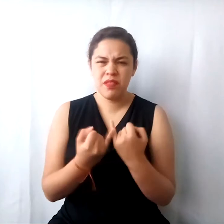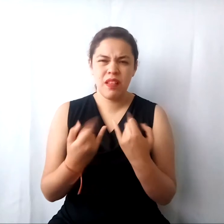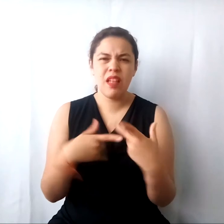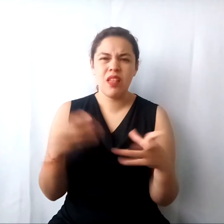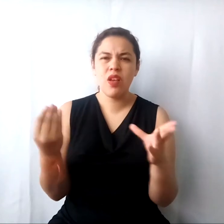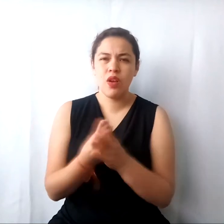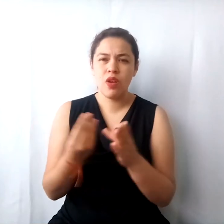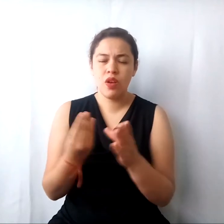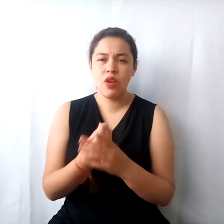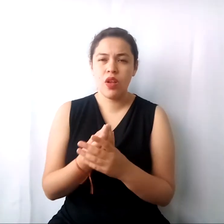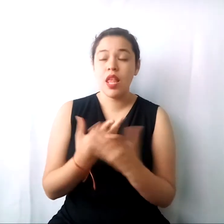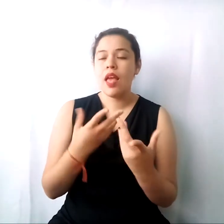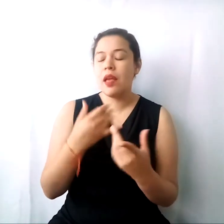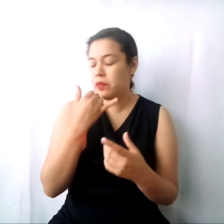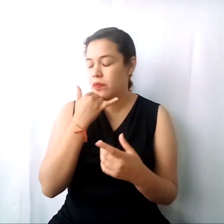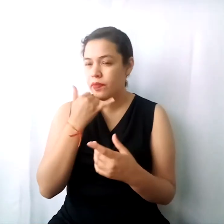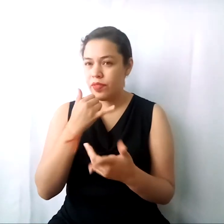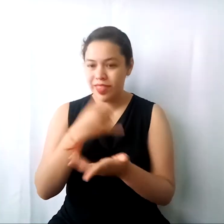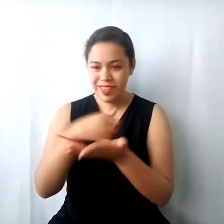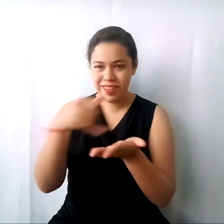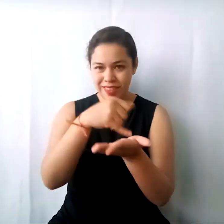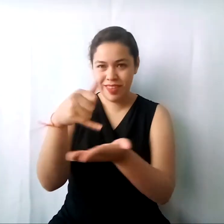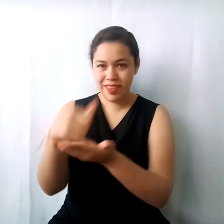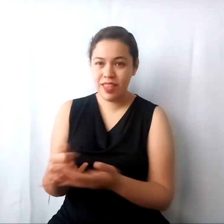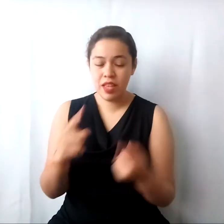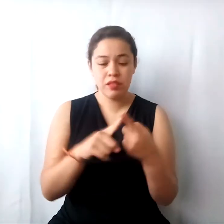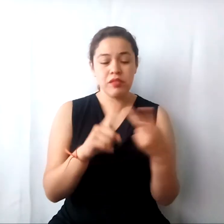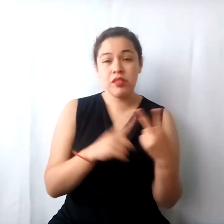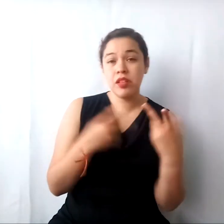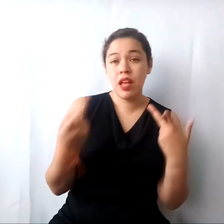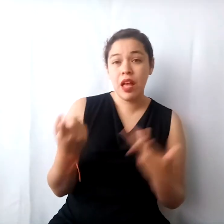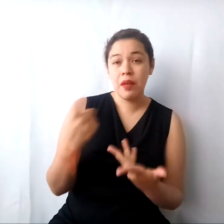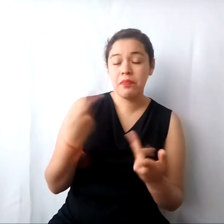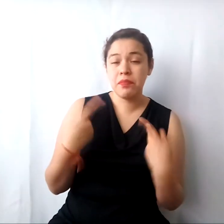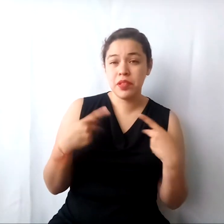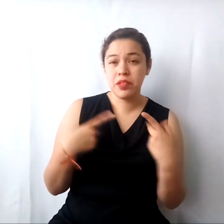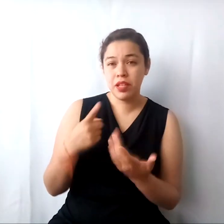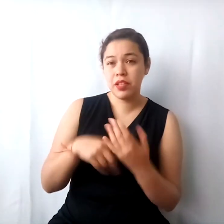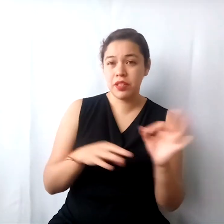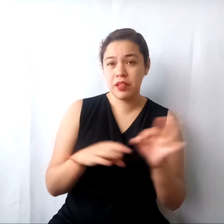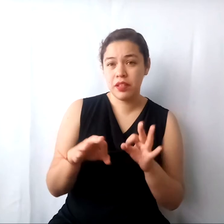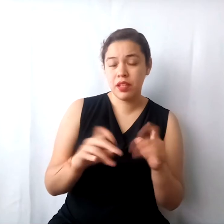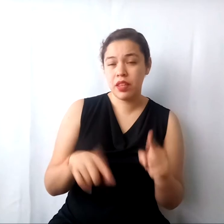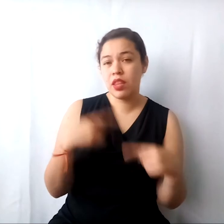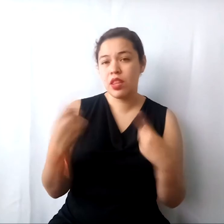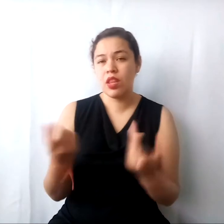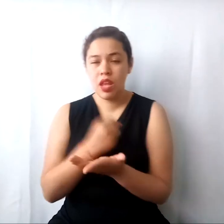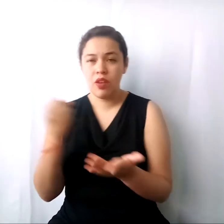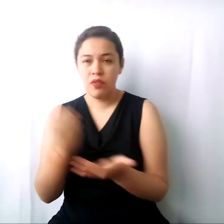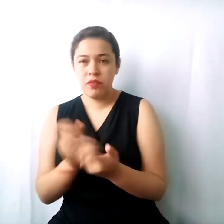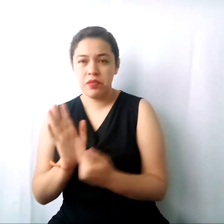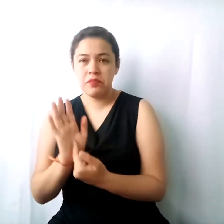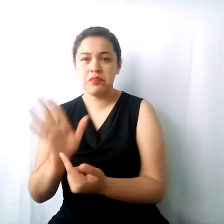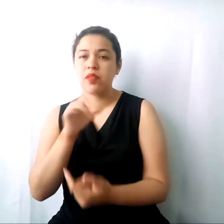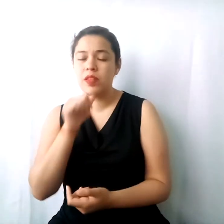de huerto. Entonces, como ambos no tienen trabajadores, no están obligados a presentarse. Así